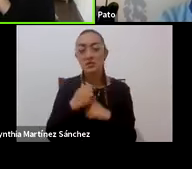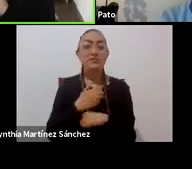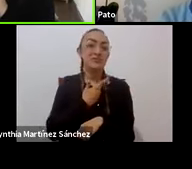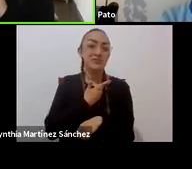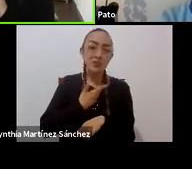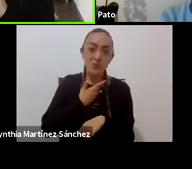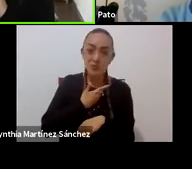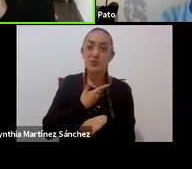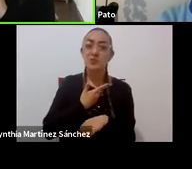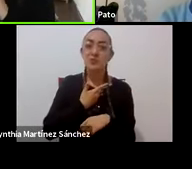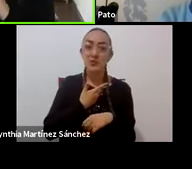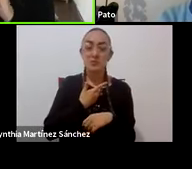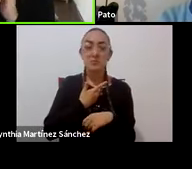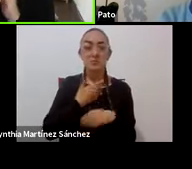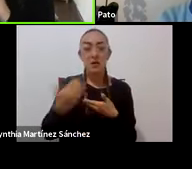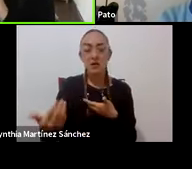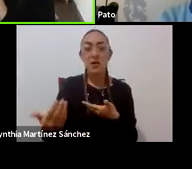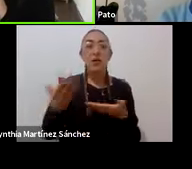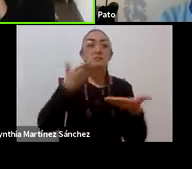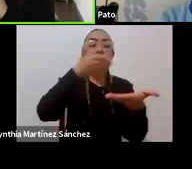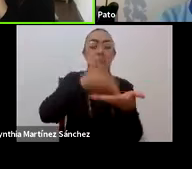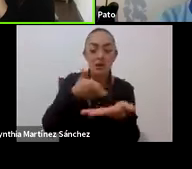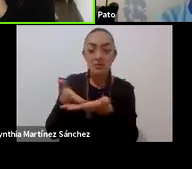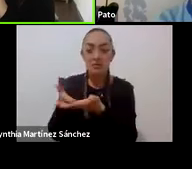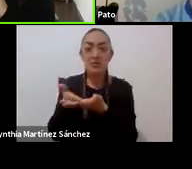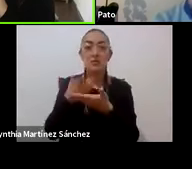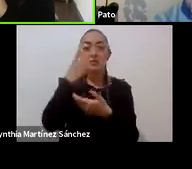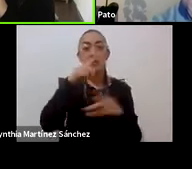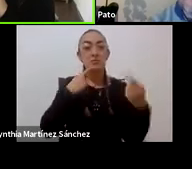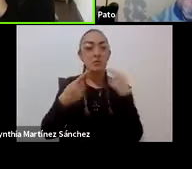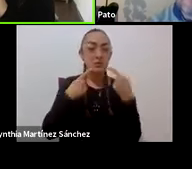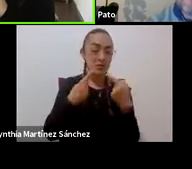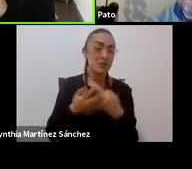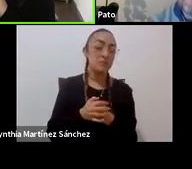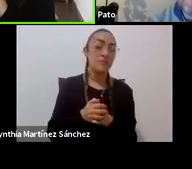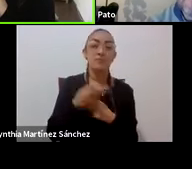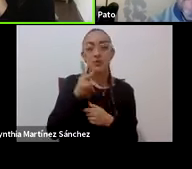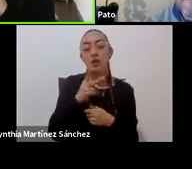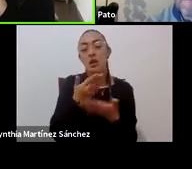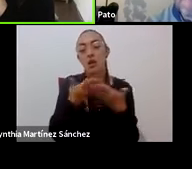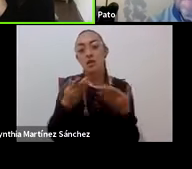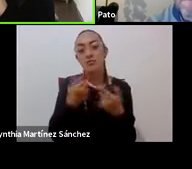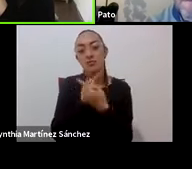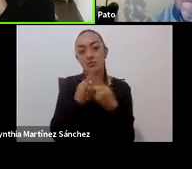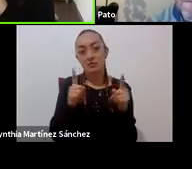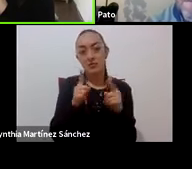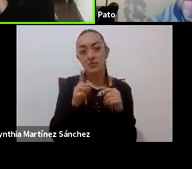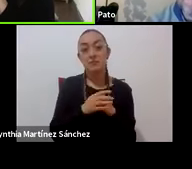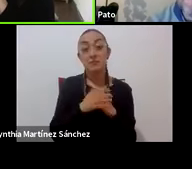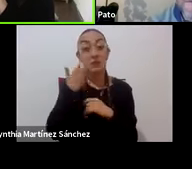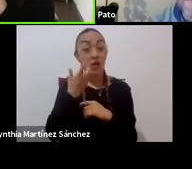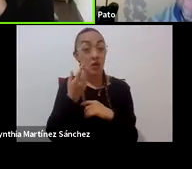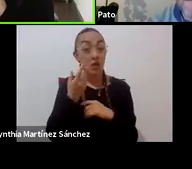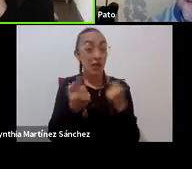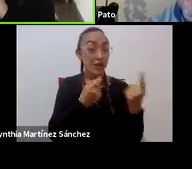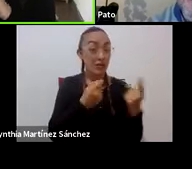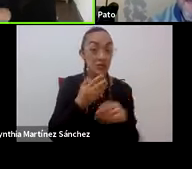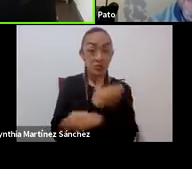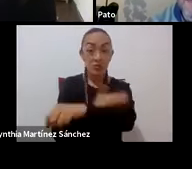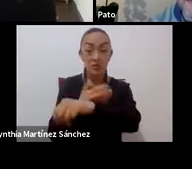que Patricio y Samuel agreguen si quieren decir algo porque creo que se han dado unas buenas divertidas en las